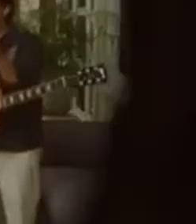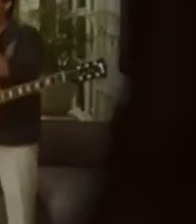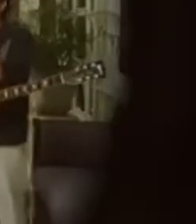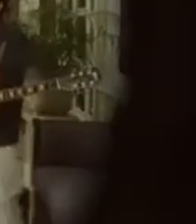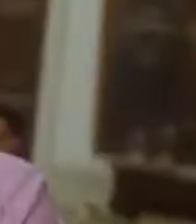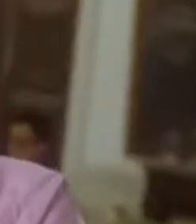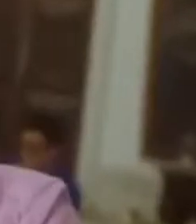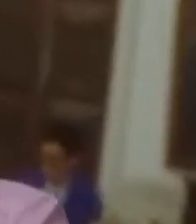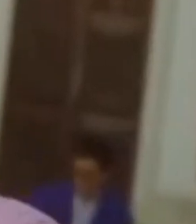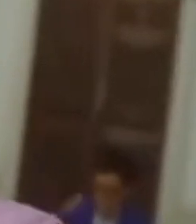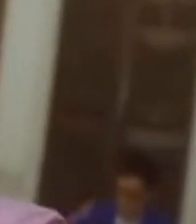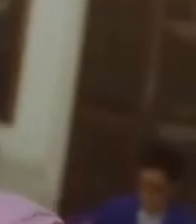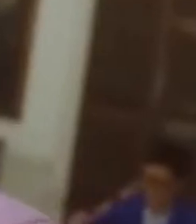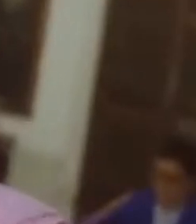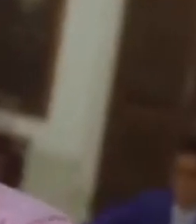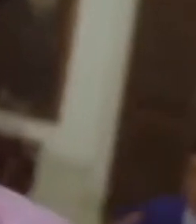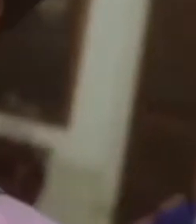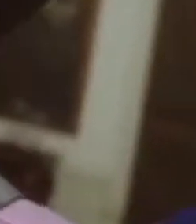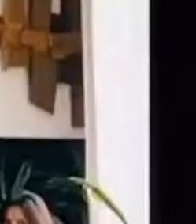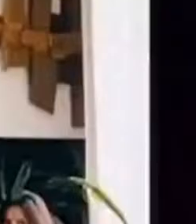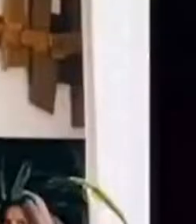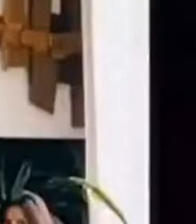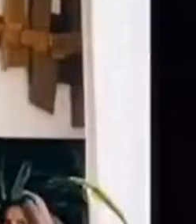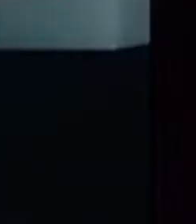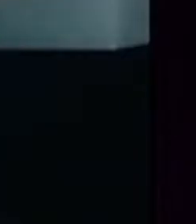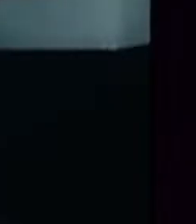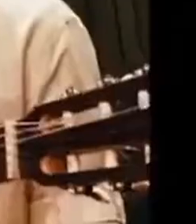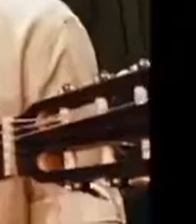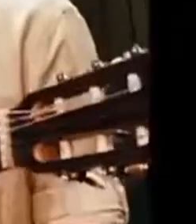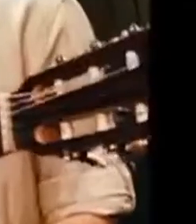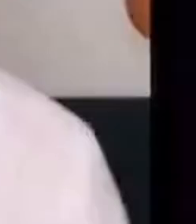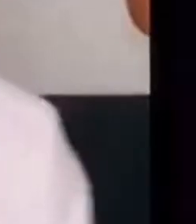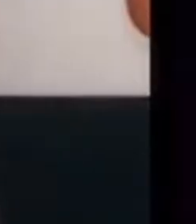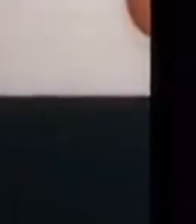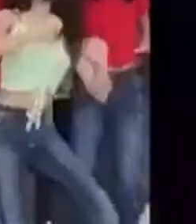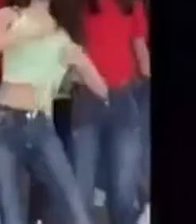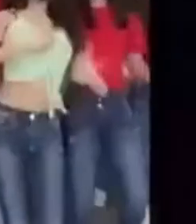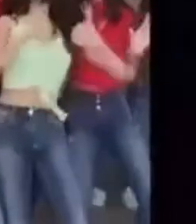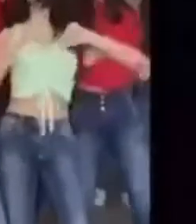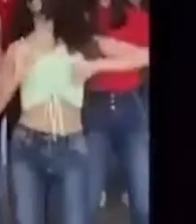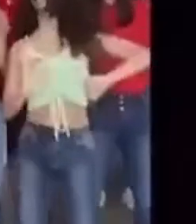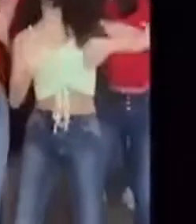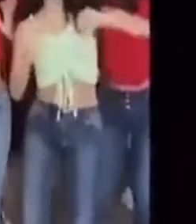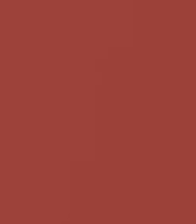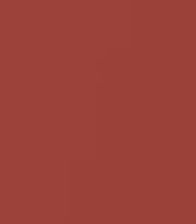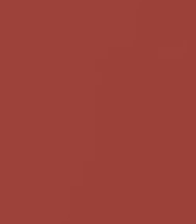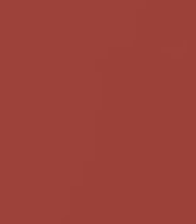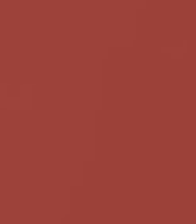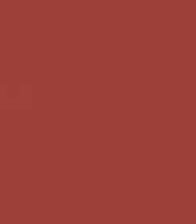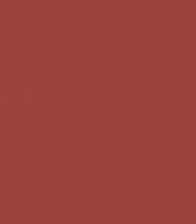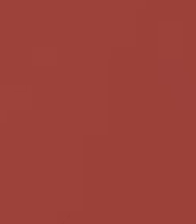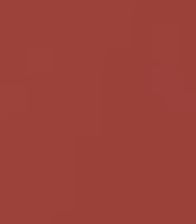Dime si te tengo que olvidar. Conoce la historia de un joven cantautor peruano.